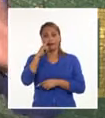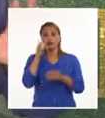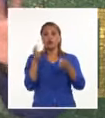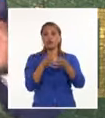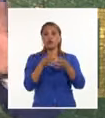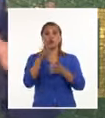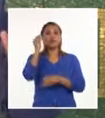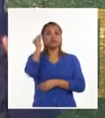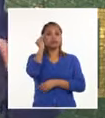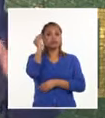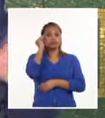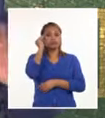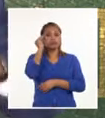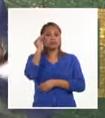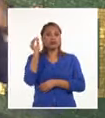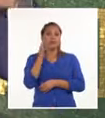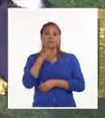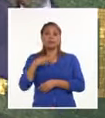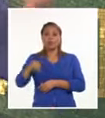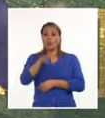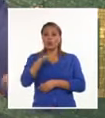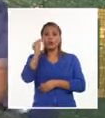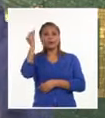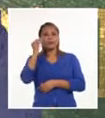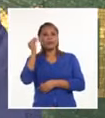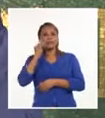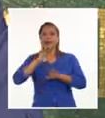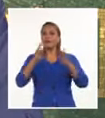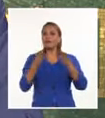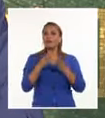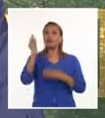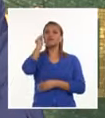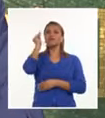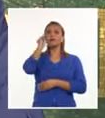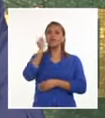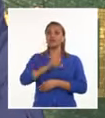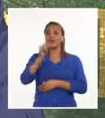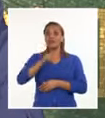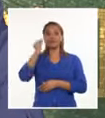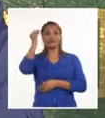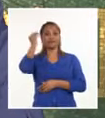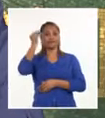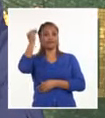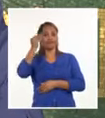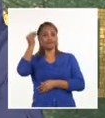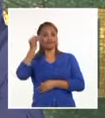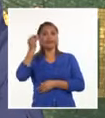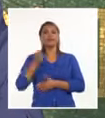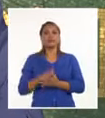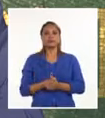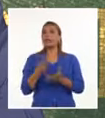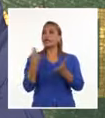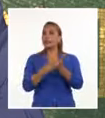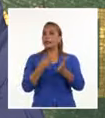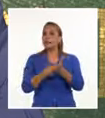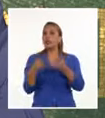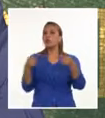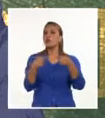armas, misiles, tanques, ¿no? Los tanques de pensamiento. Y también van a financiar a las